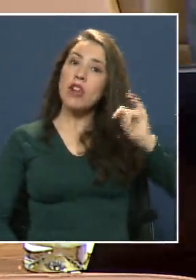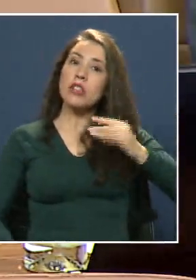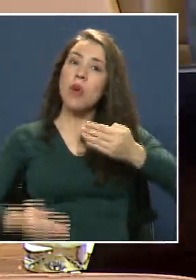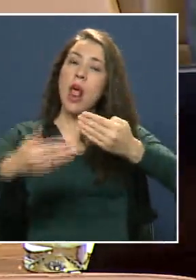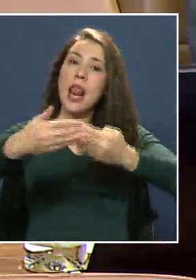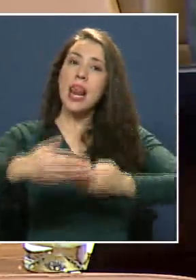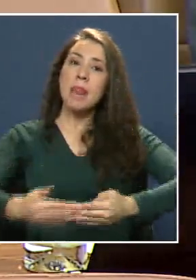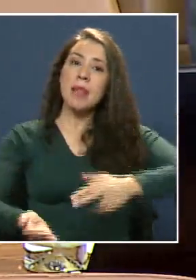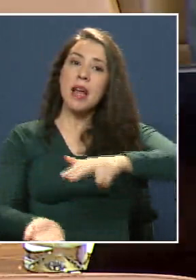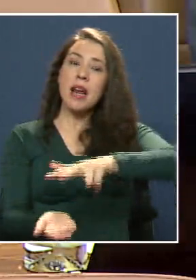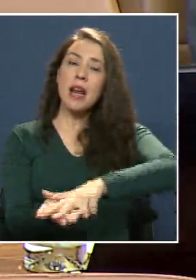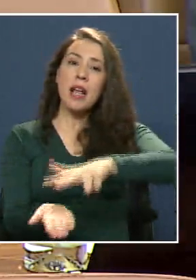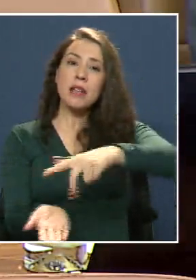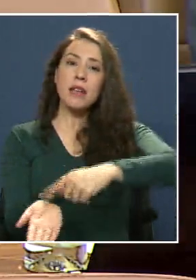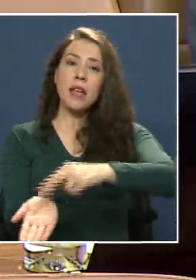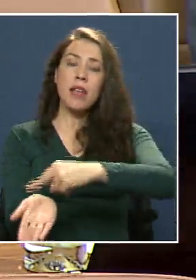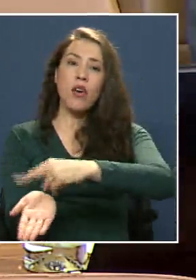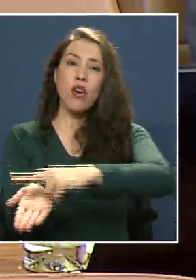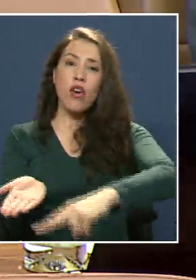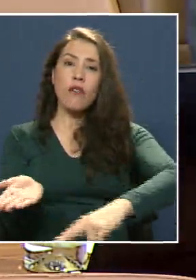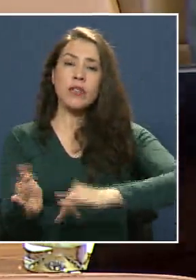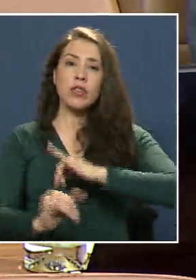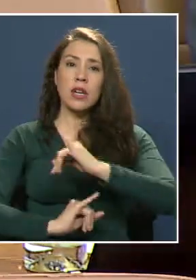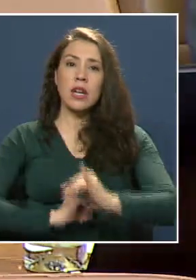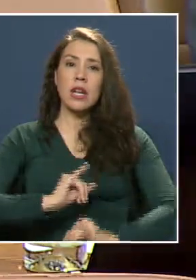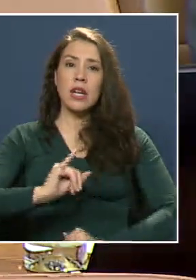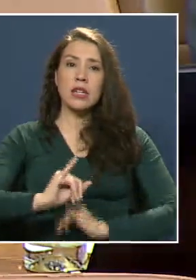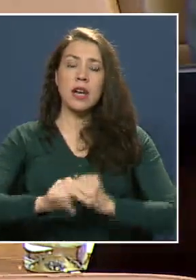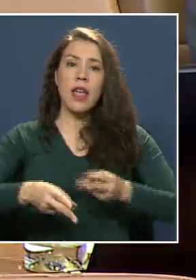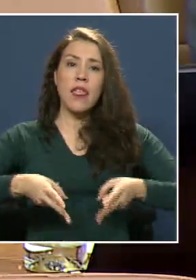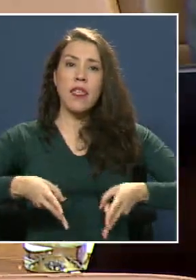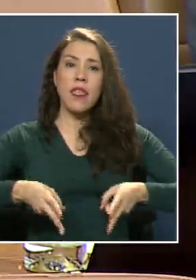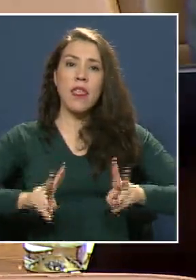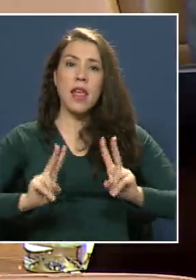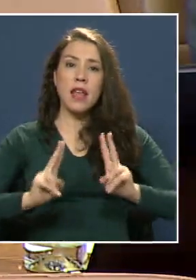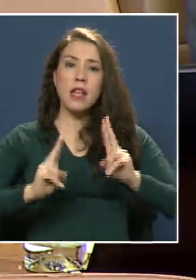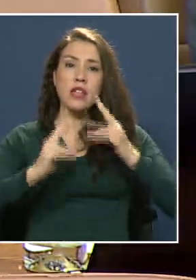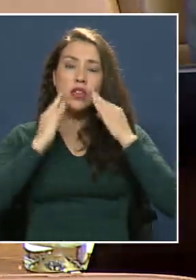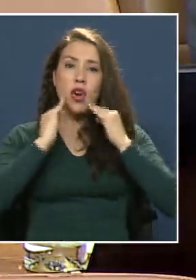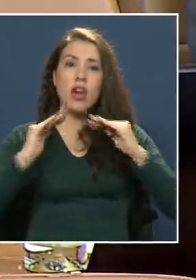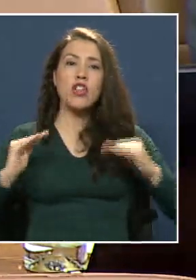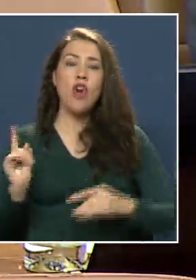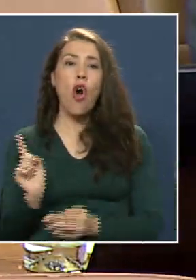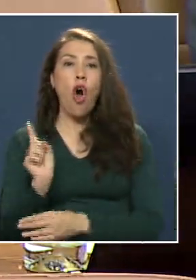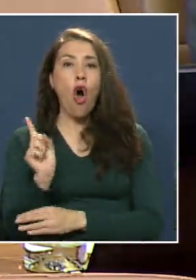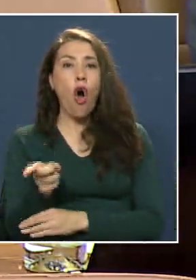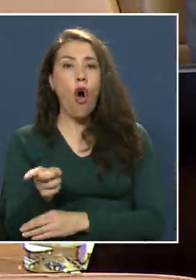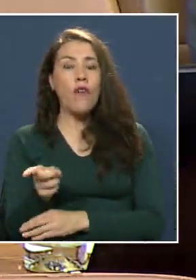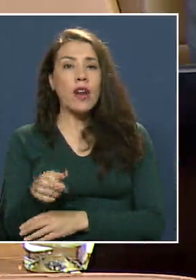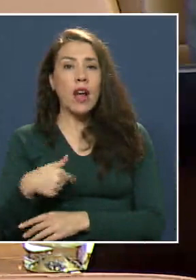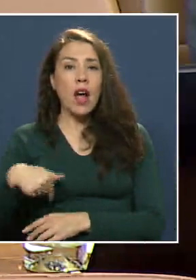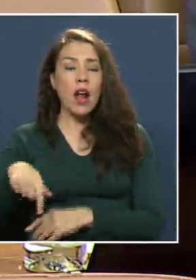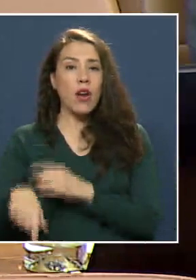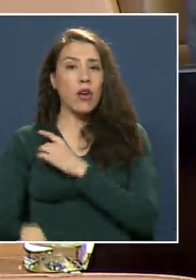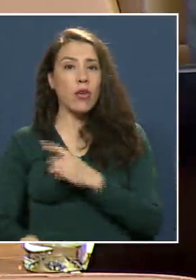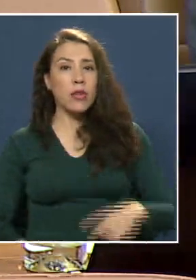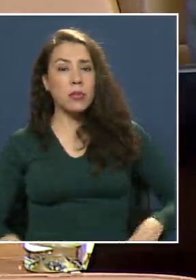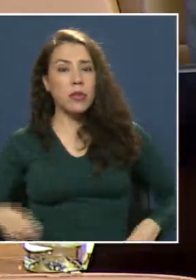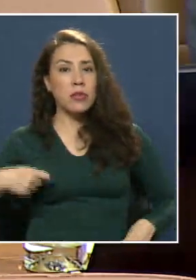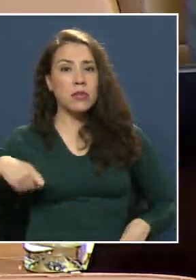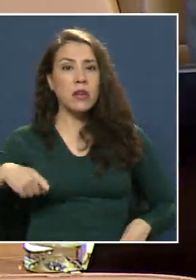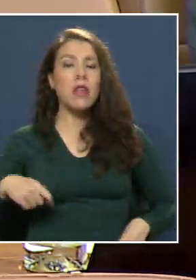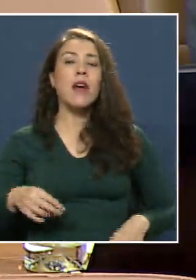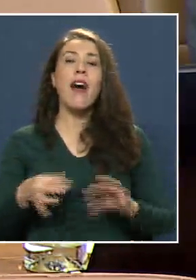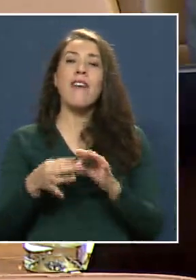está ratificado en la Convención Internacional de Derechos del Niño, que obligan al legislador para que la frase